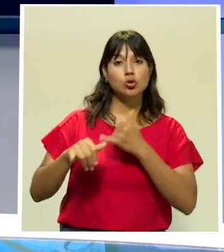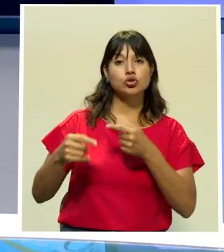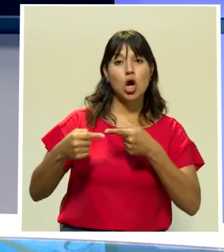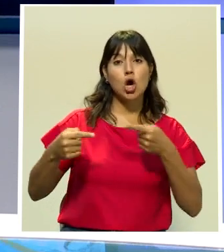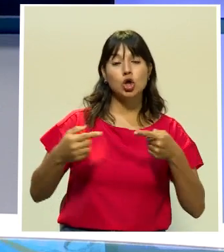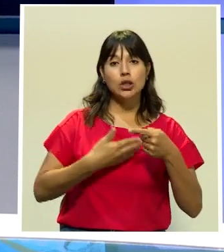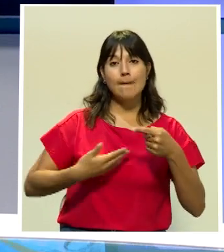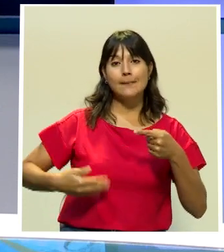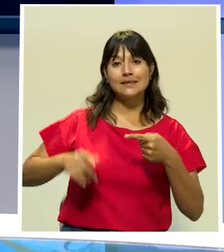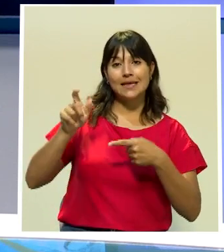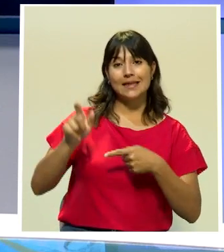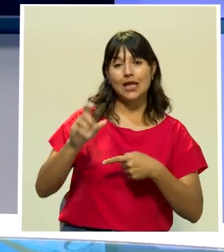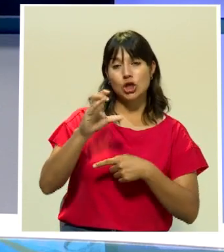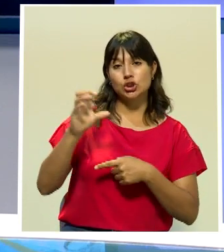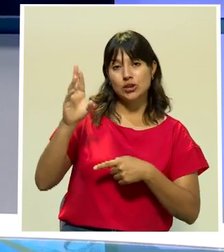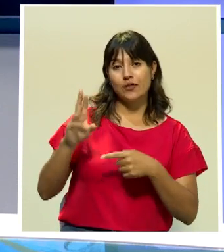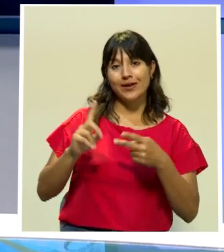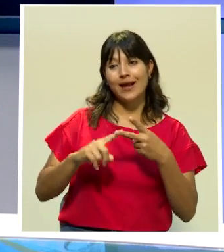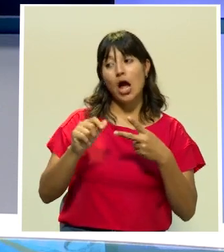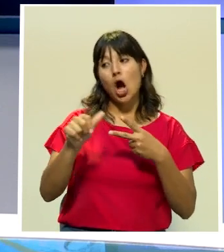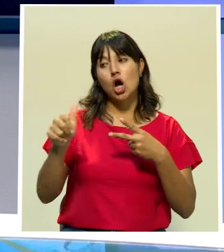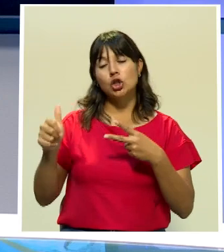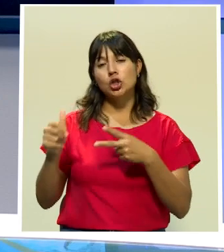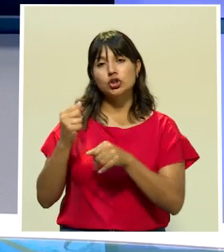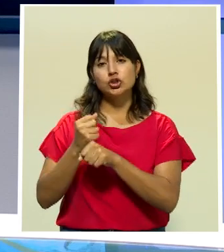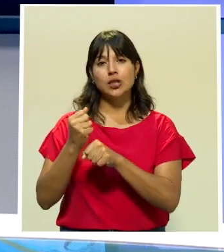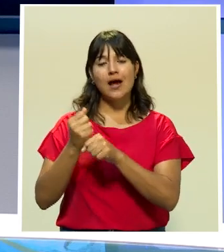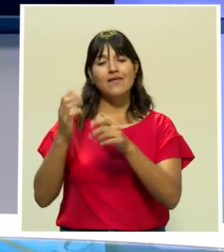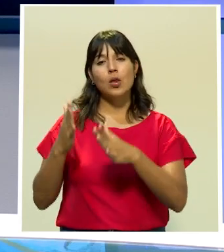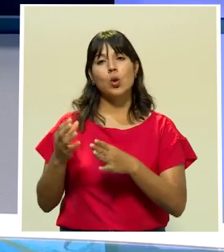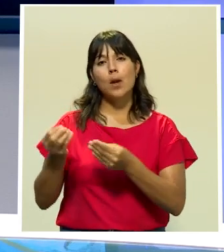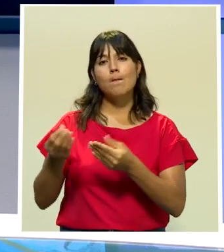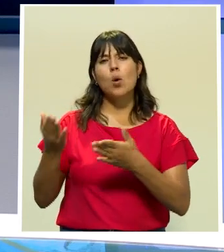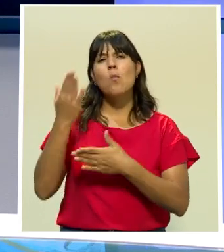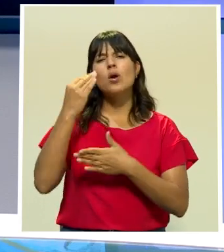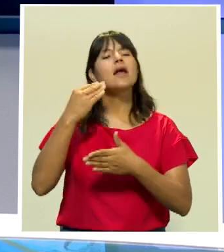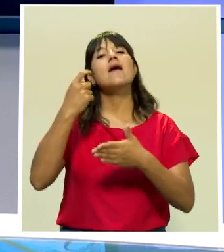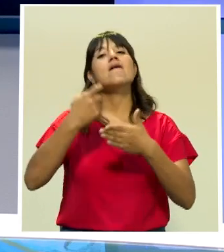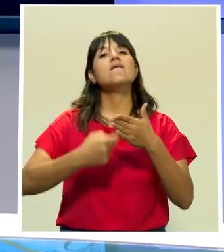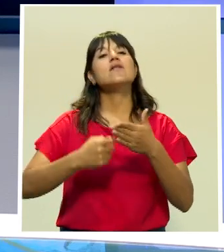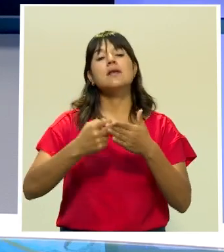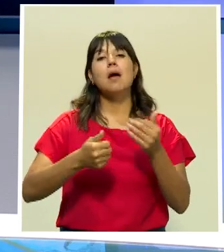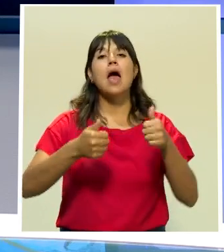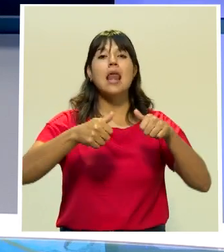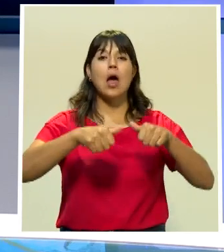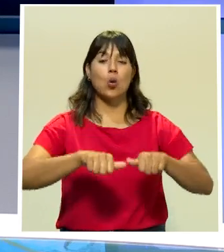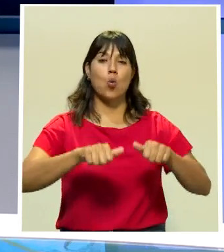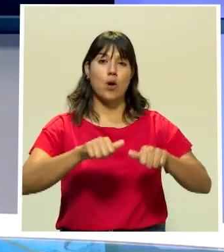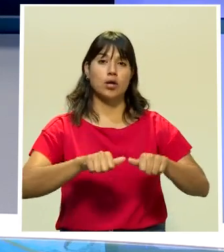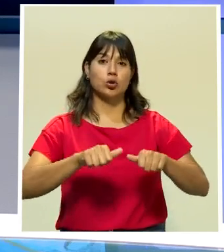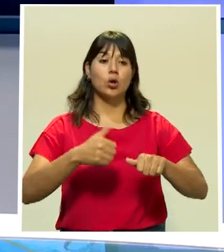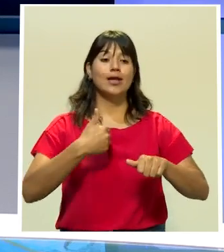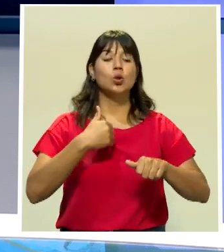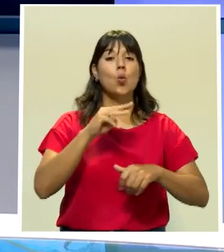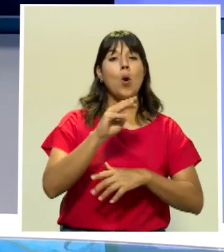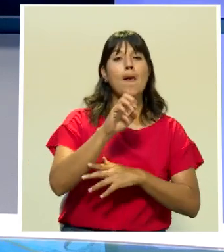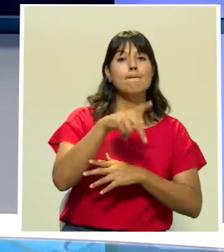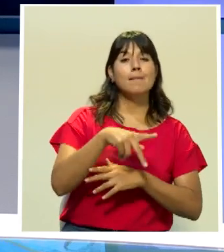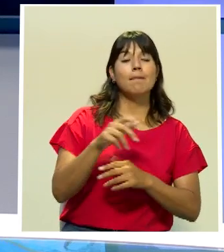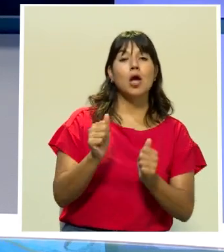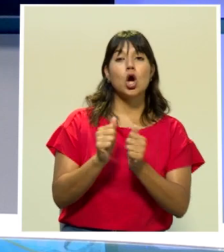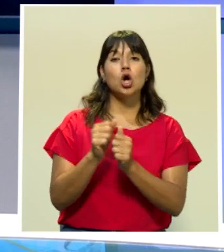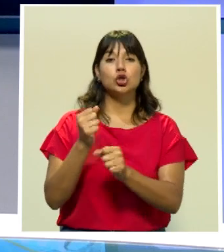el presidente de la República y otros funcionarios por la firma de la convención colectiva entre el MEP y los